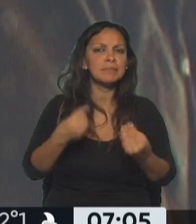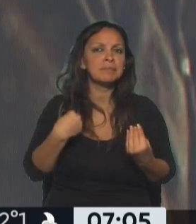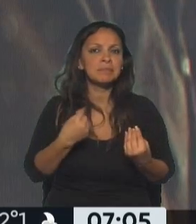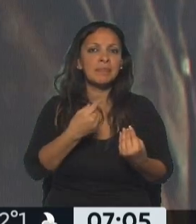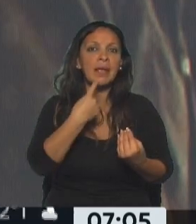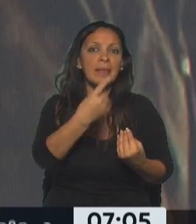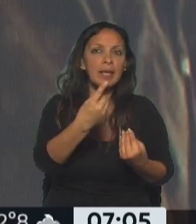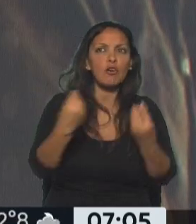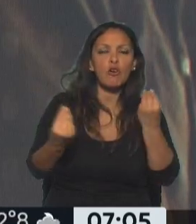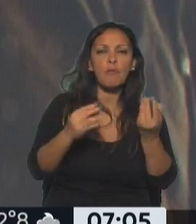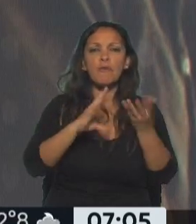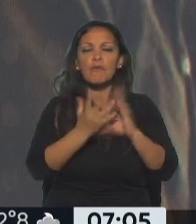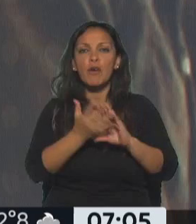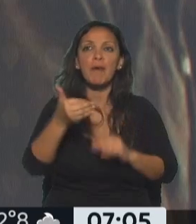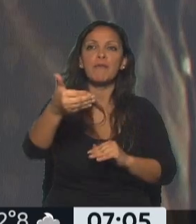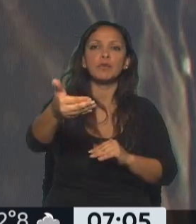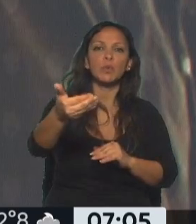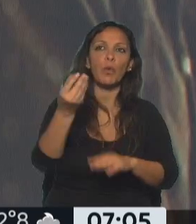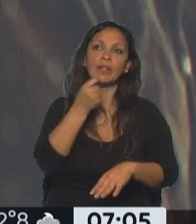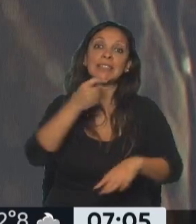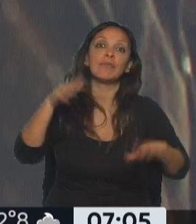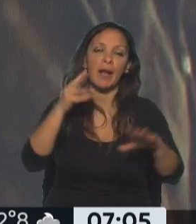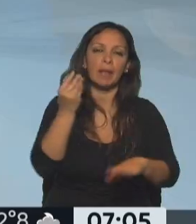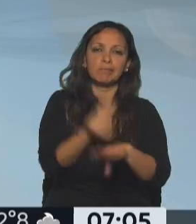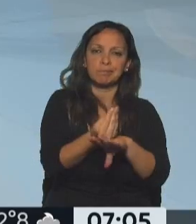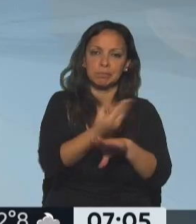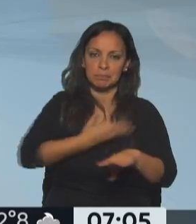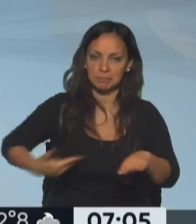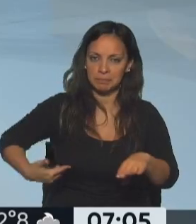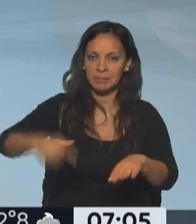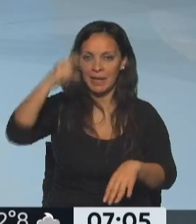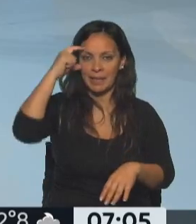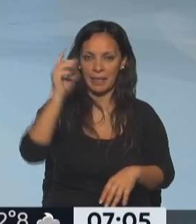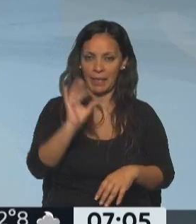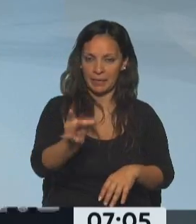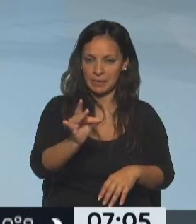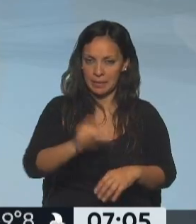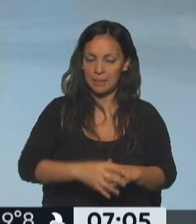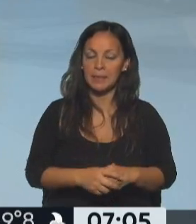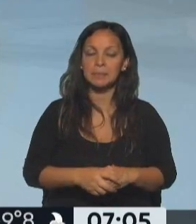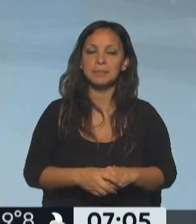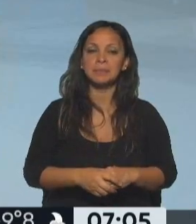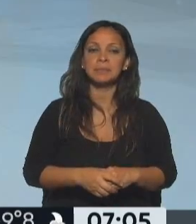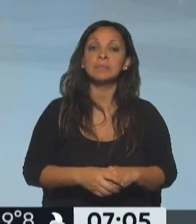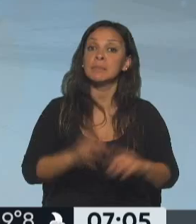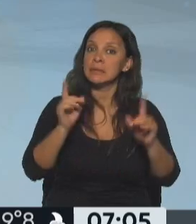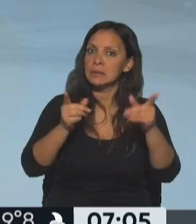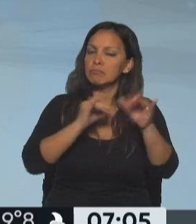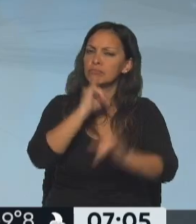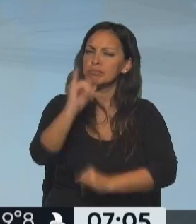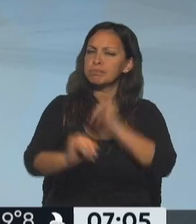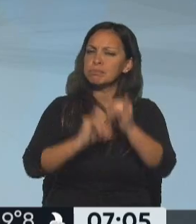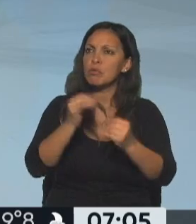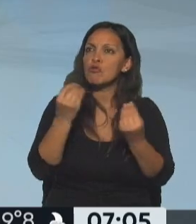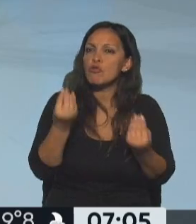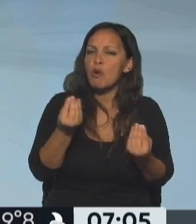futuro gobierno en caso de acceder a la Rosada el 10 de diciembre, ¿verdad, NASA? Y dio a conocer, bueno, cómo